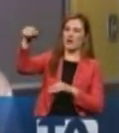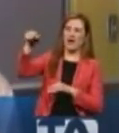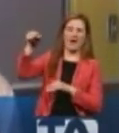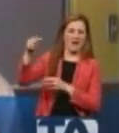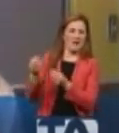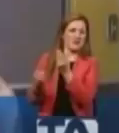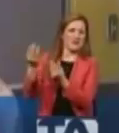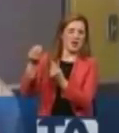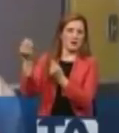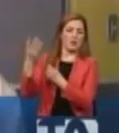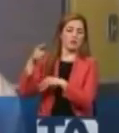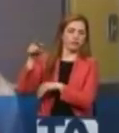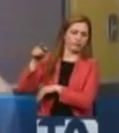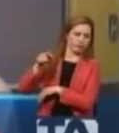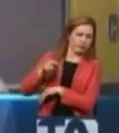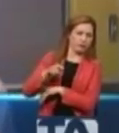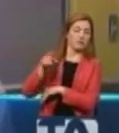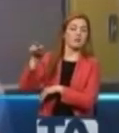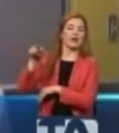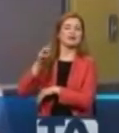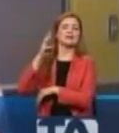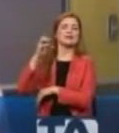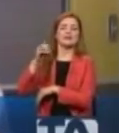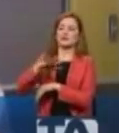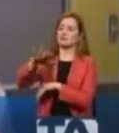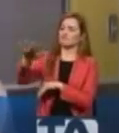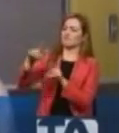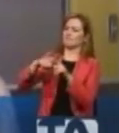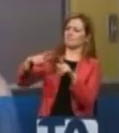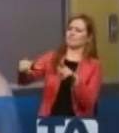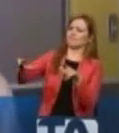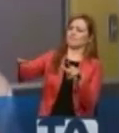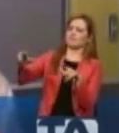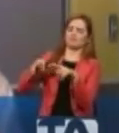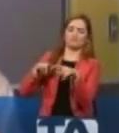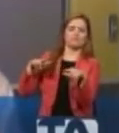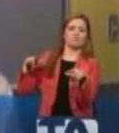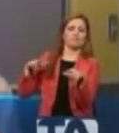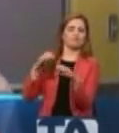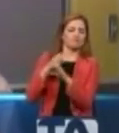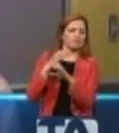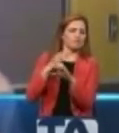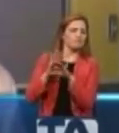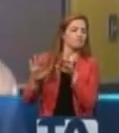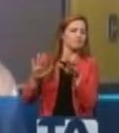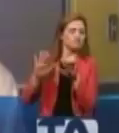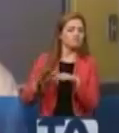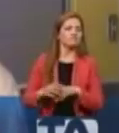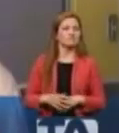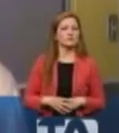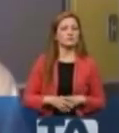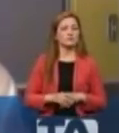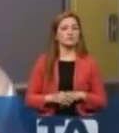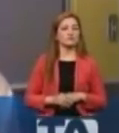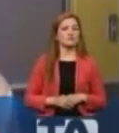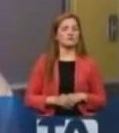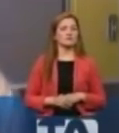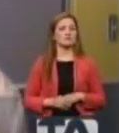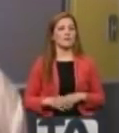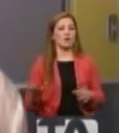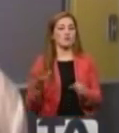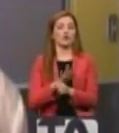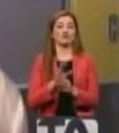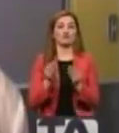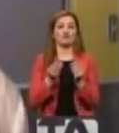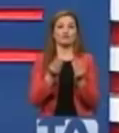mar, alrededor de unas 60 hectáreas, más o menos lo que nosotros venimos realizando un cálculo, que se ha consumido totalmente.